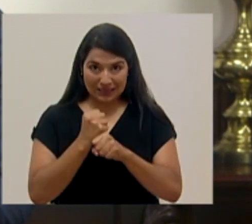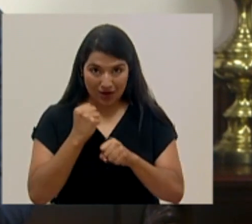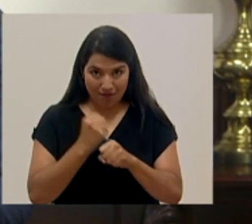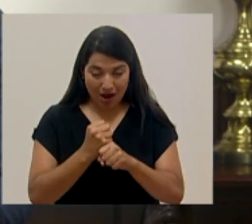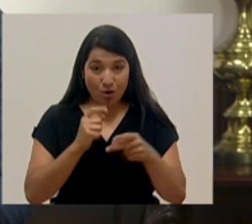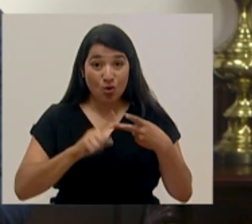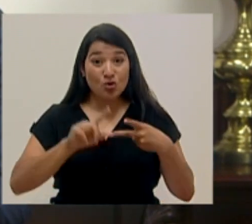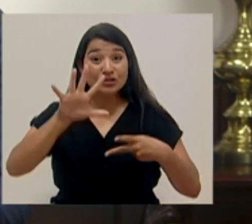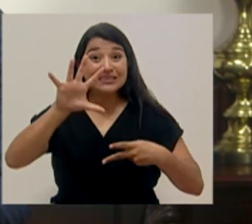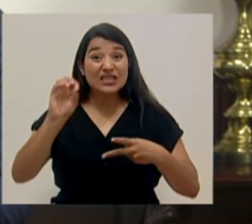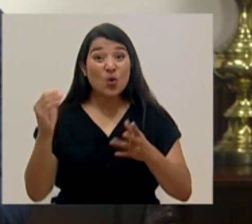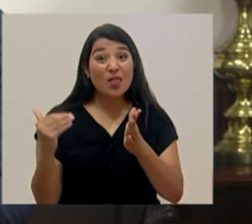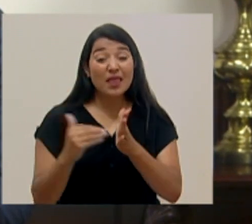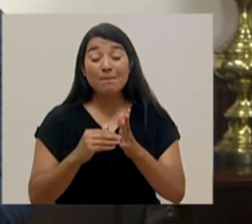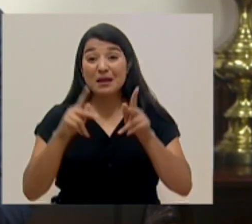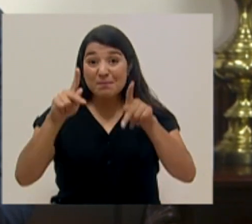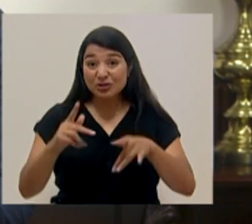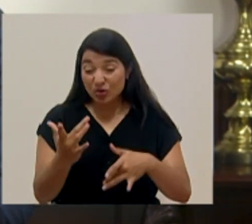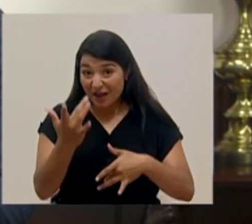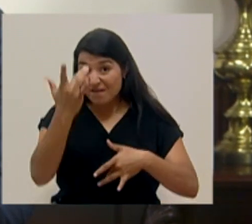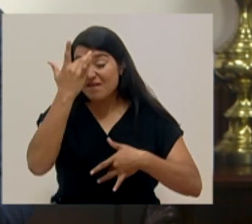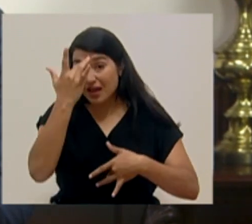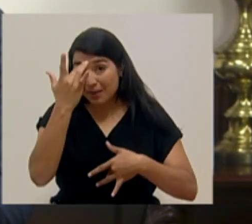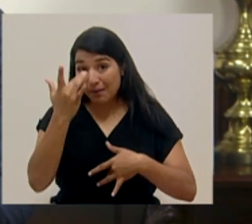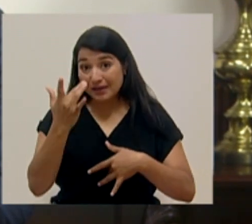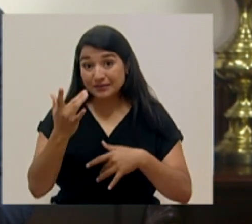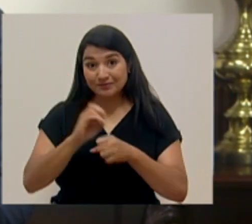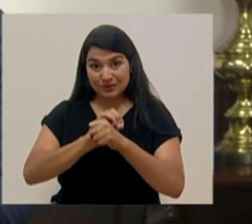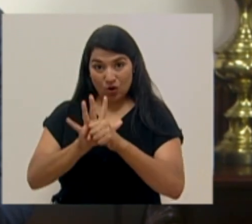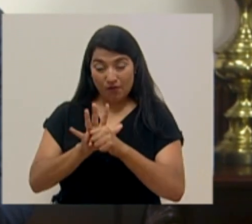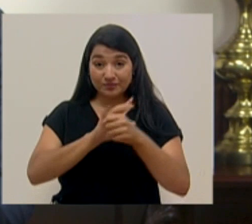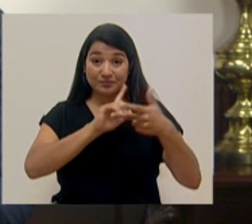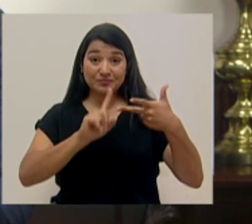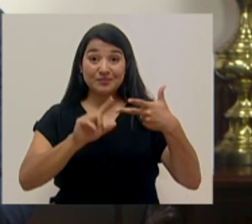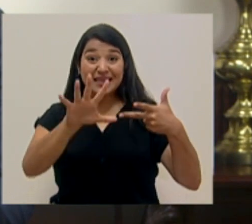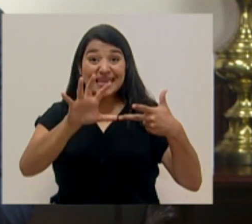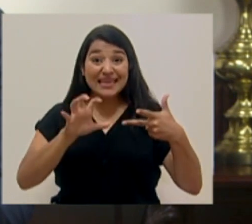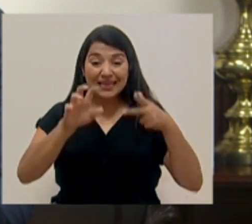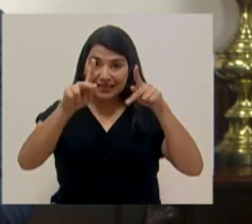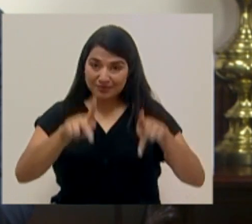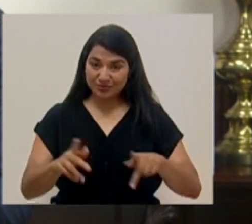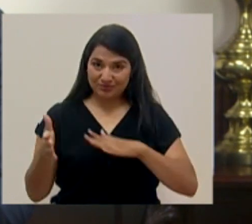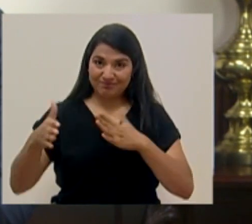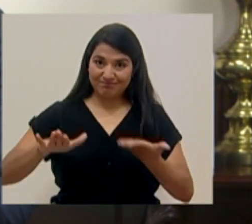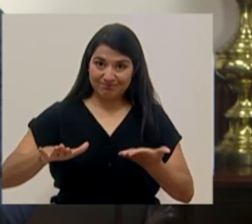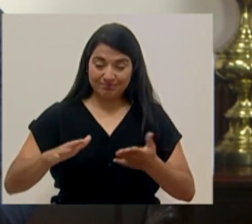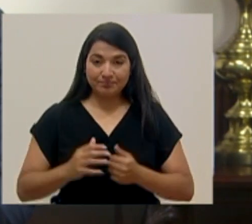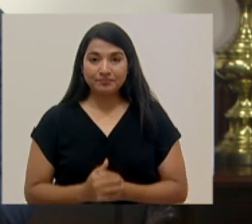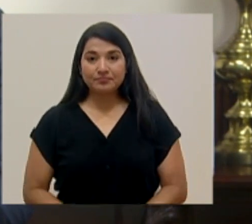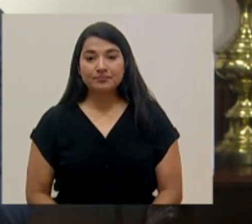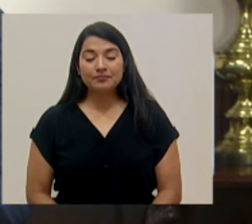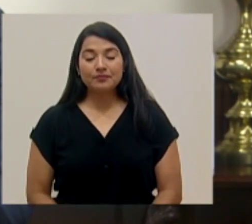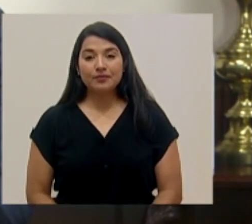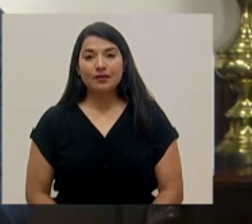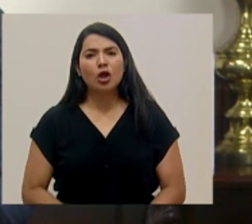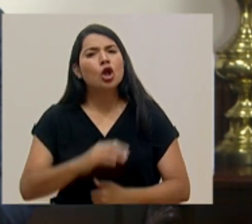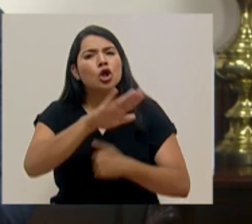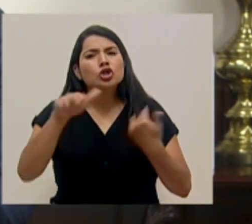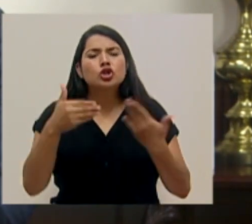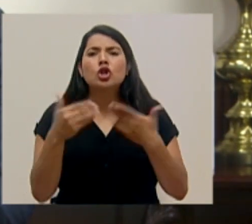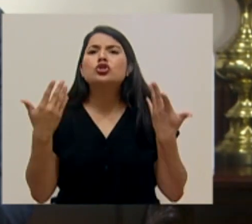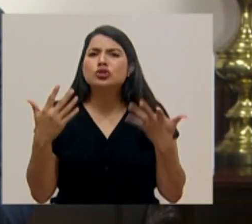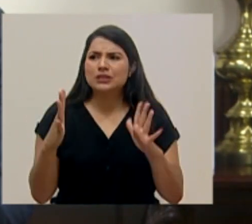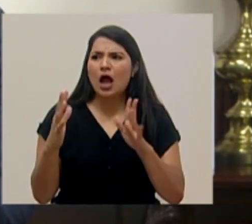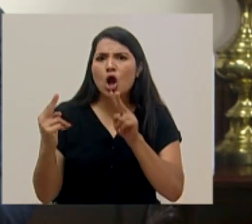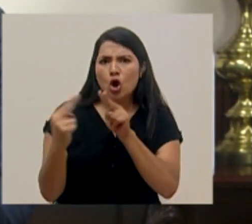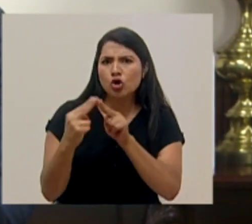de 50,000 contagios de COVID-19 y más de 500 personas fallecidas. Todos conocemos a